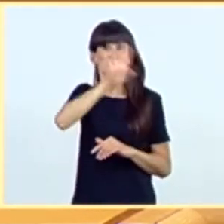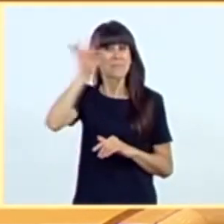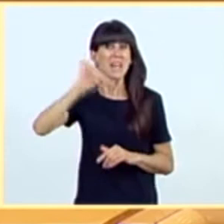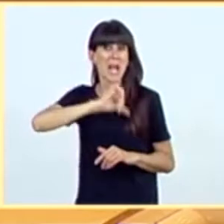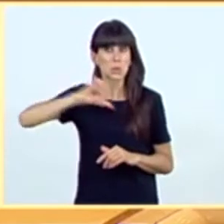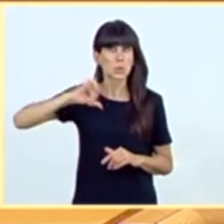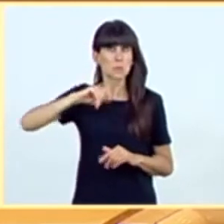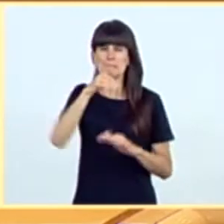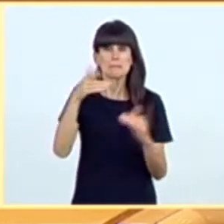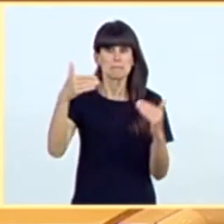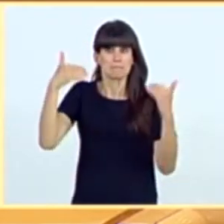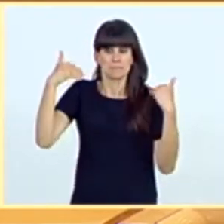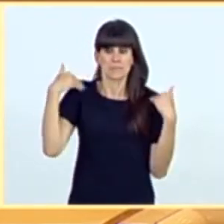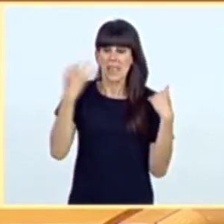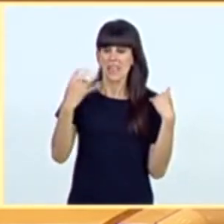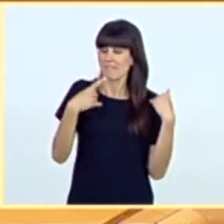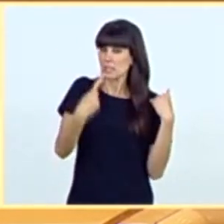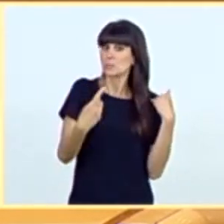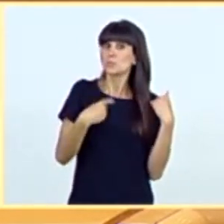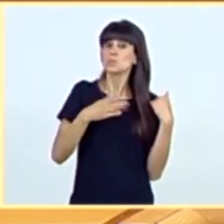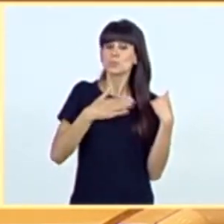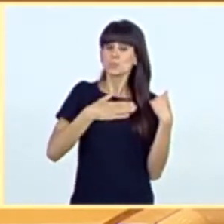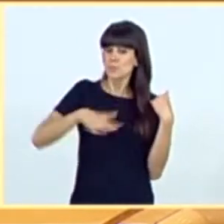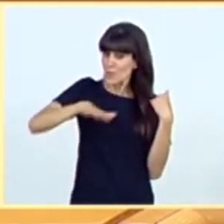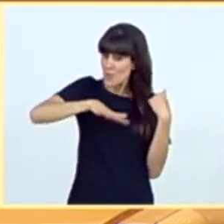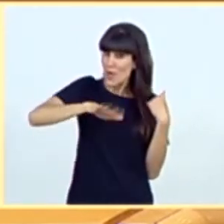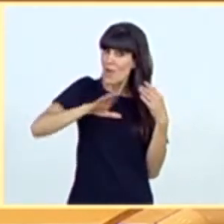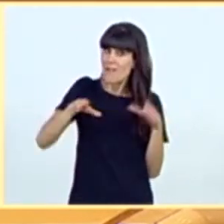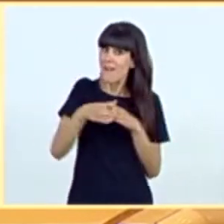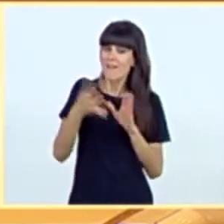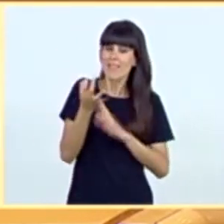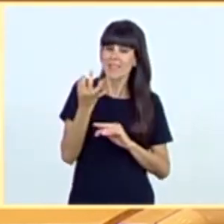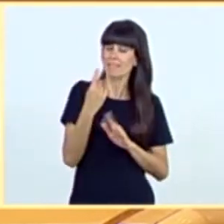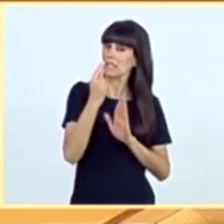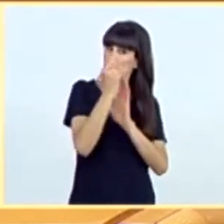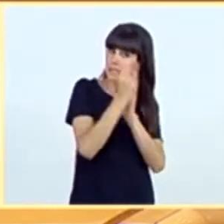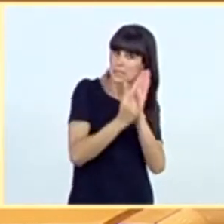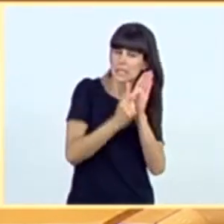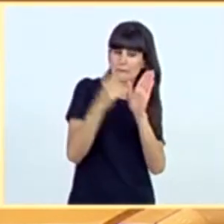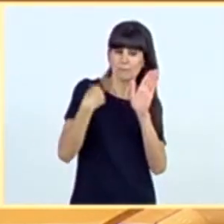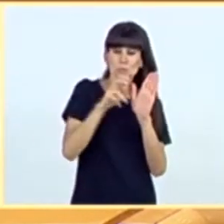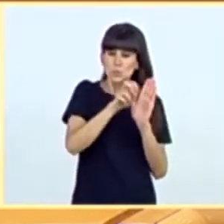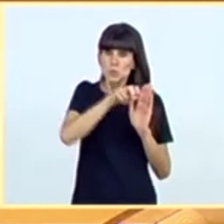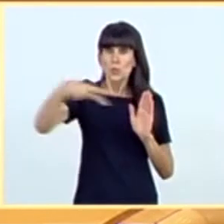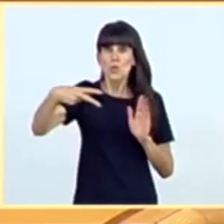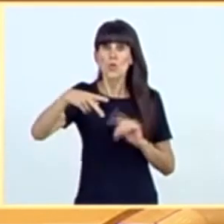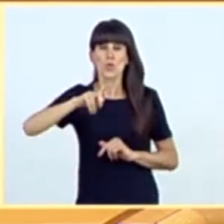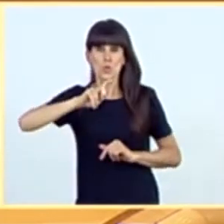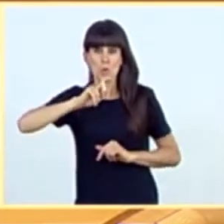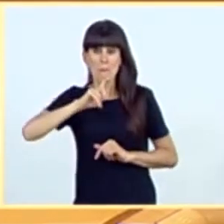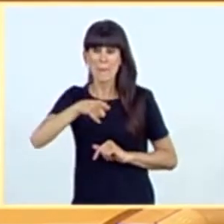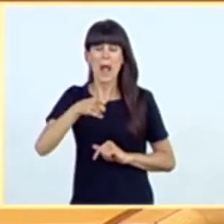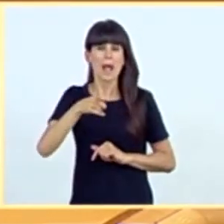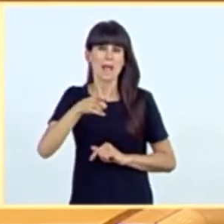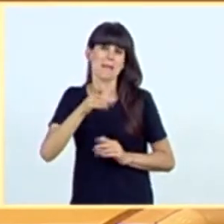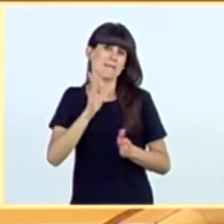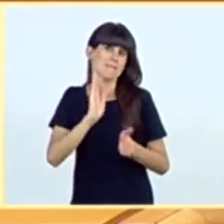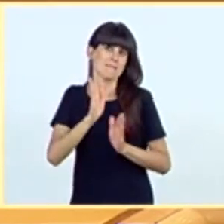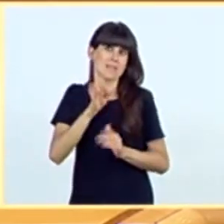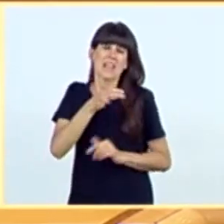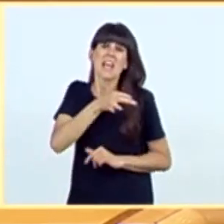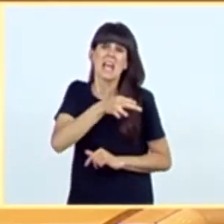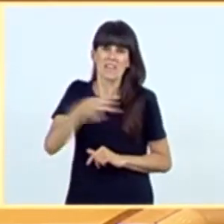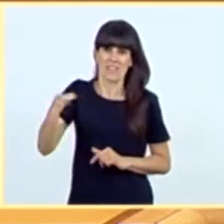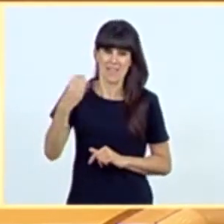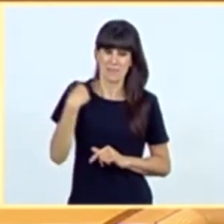autónoma dictar en su esfera específica de actuación las disposiciones y resoluciones necesarias para garantizar la eficacia de lo dispuesto